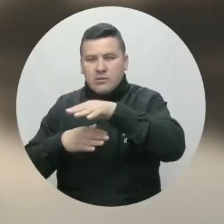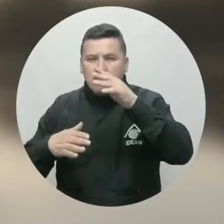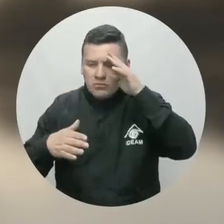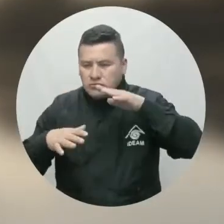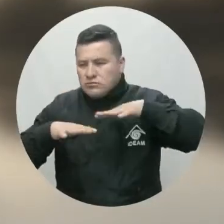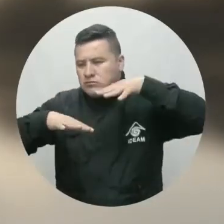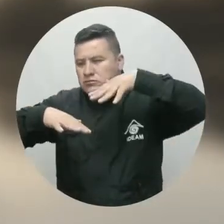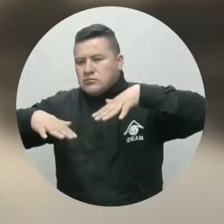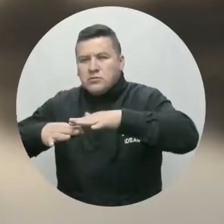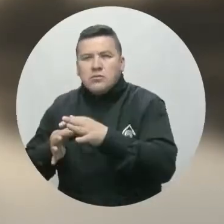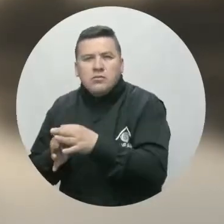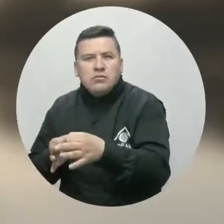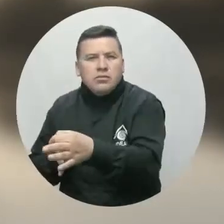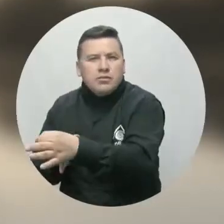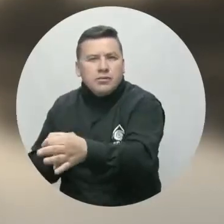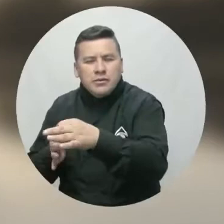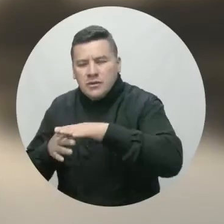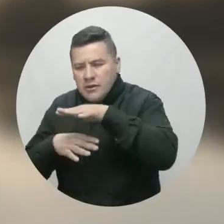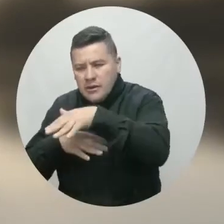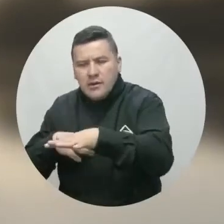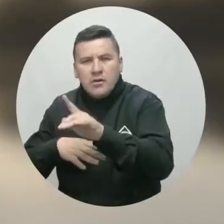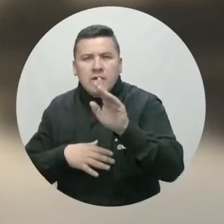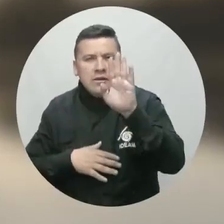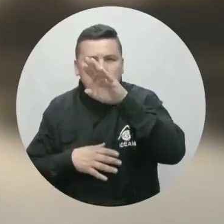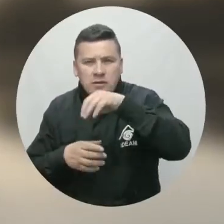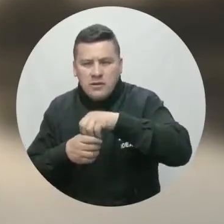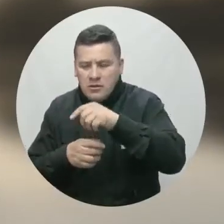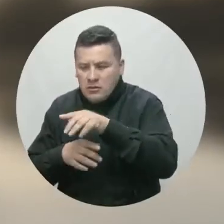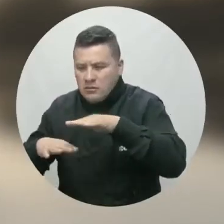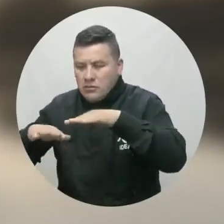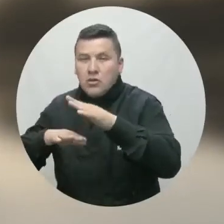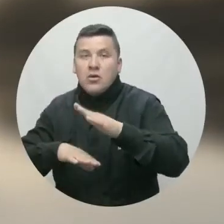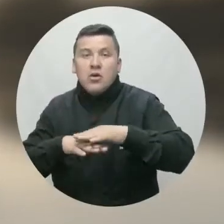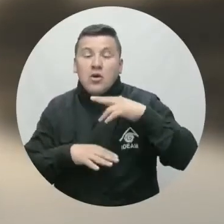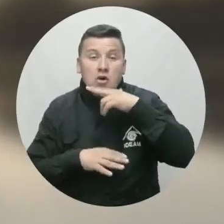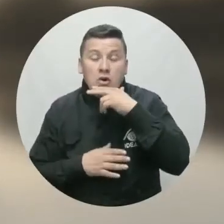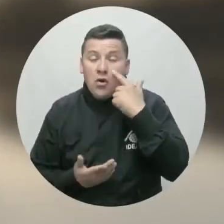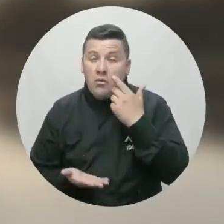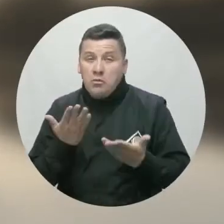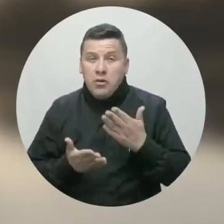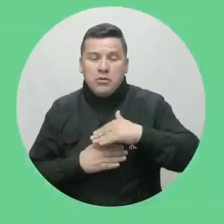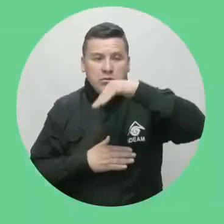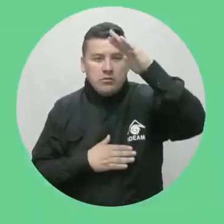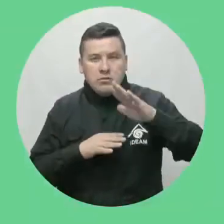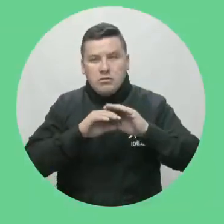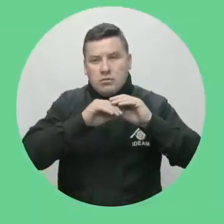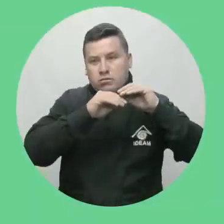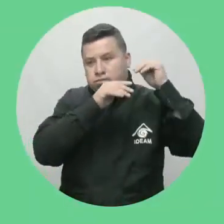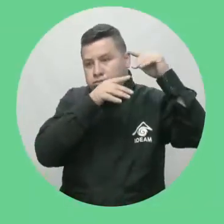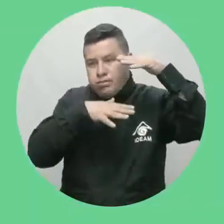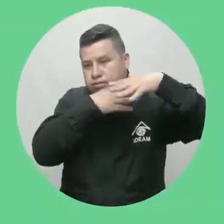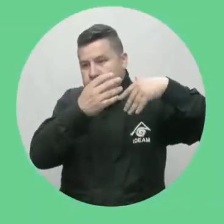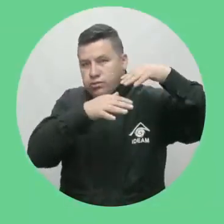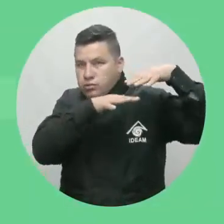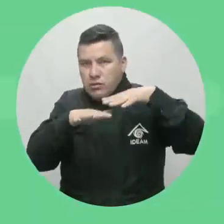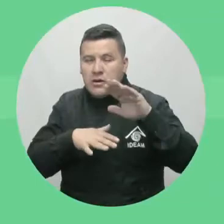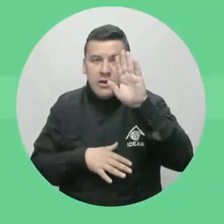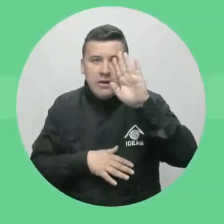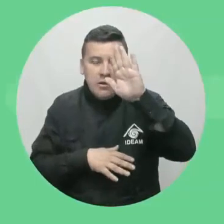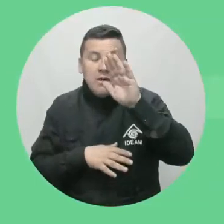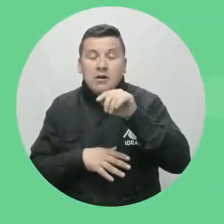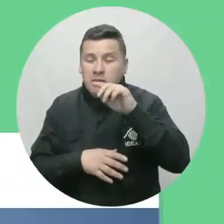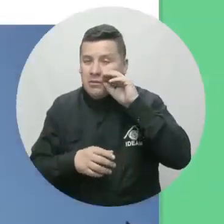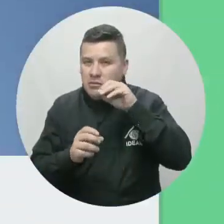en sectores inestables o de alta pendiente Localizados en algunos municipios ubicados en la región andina Para mayor información sobre el